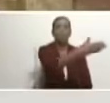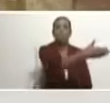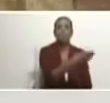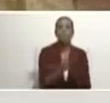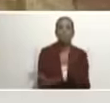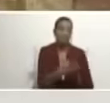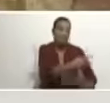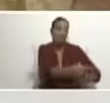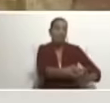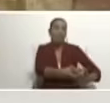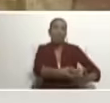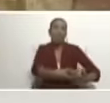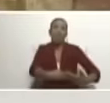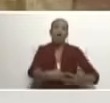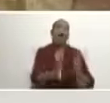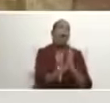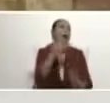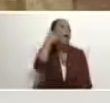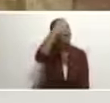Se arrastran.